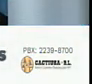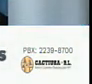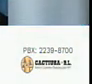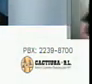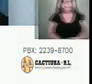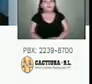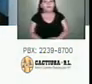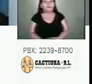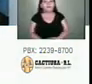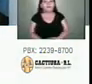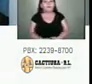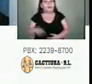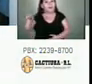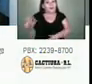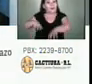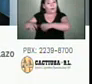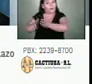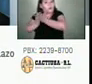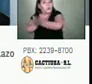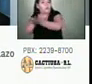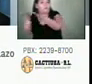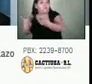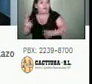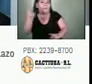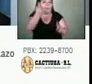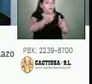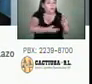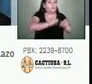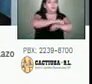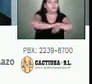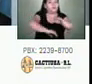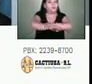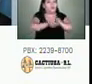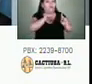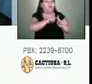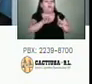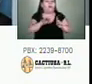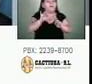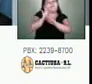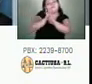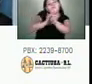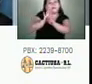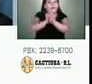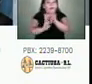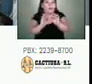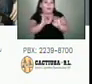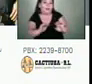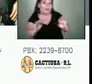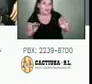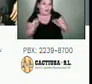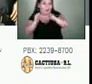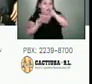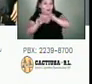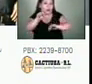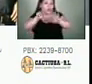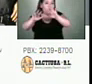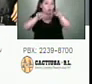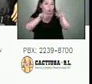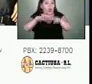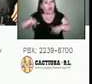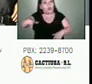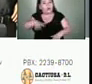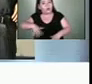En La Unión, la policía detuvo a Juan Ramón Manzano por el delito de acoso sexual en menor incapaz y en Ciudad Delgado